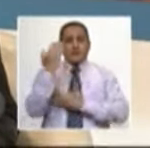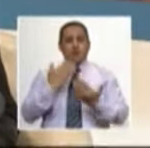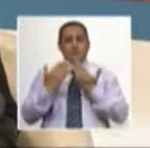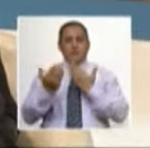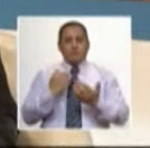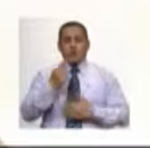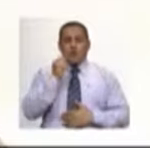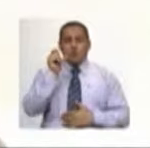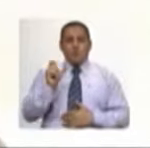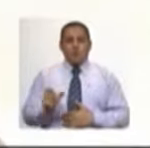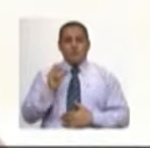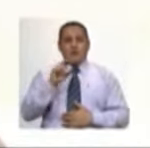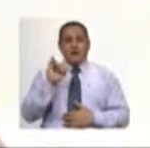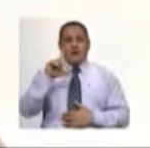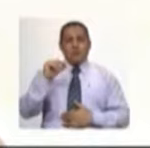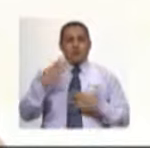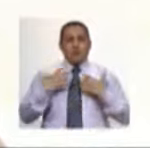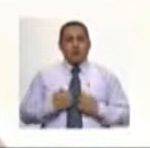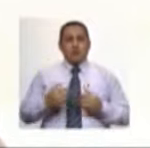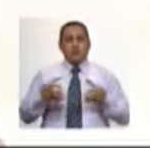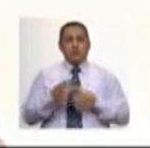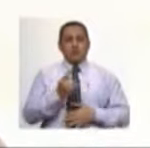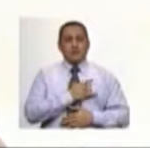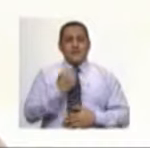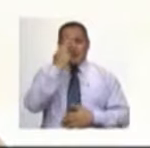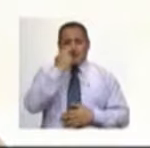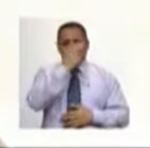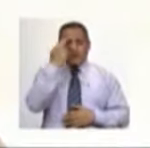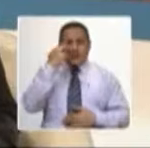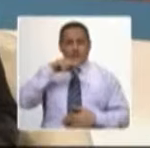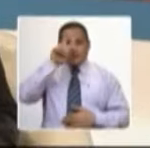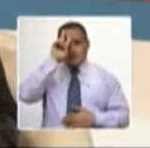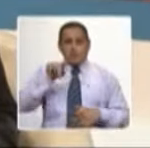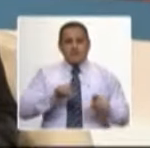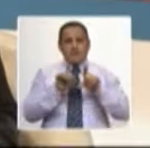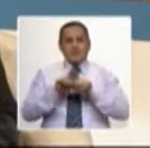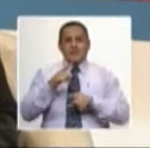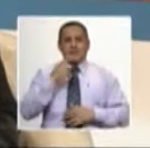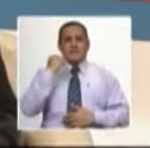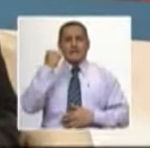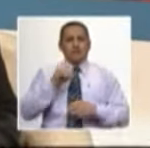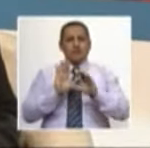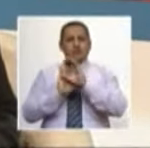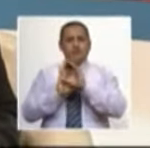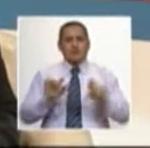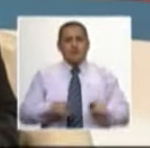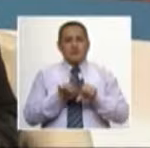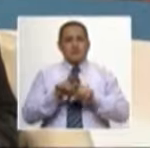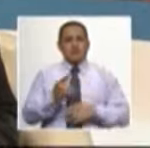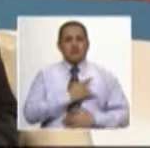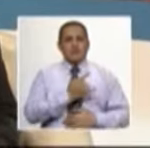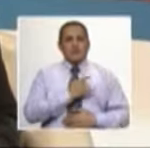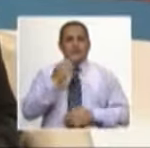Raúl Gutiérrez Canales, abogado de la Universidad Católica del Perú y además magíster en Derecho Constitucional de la